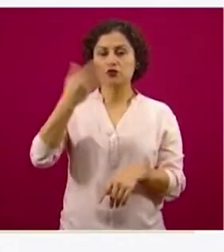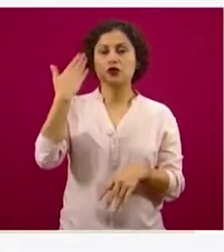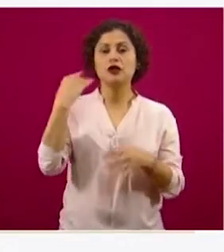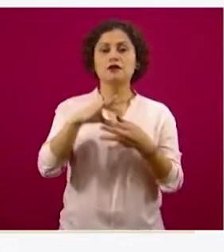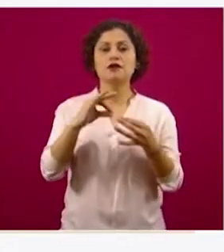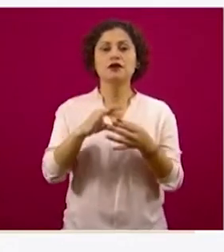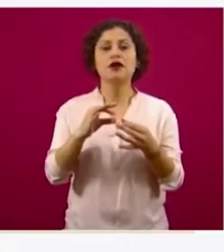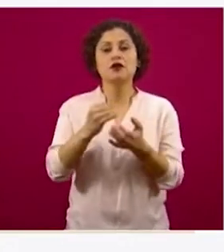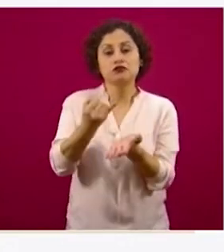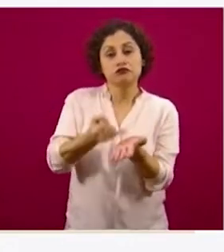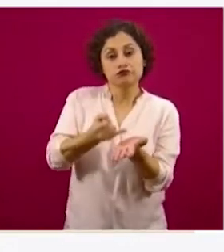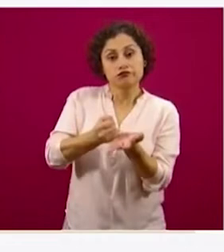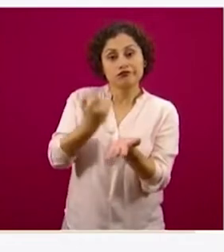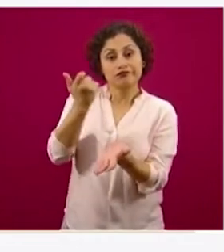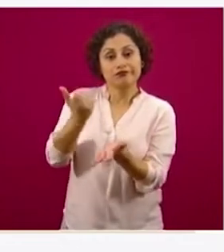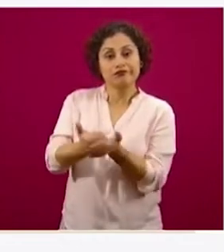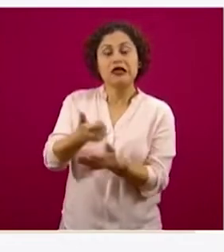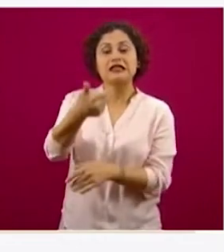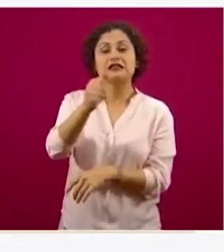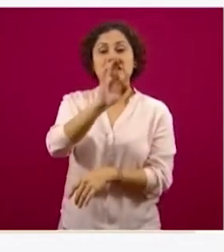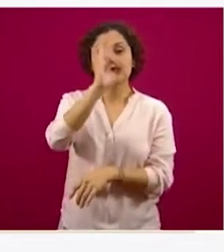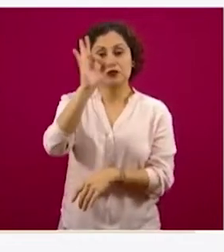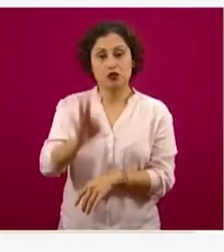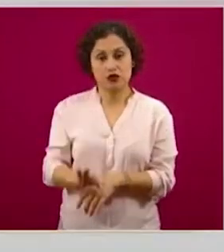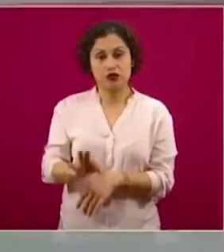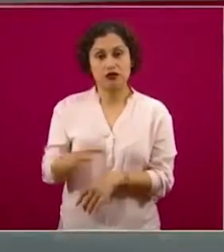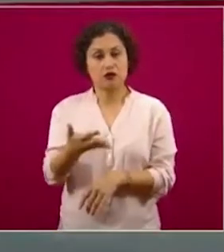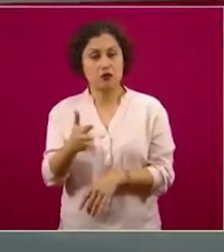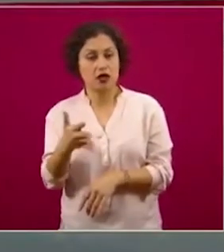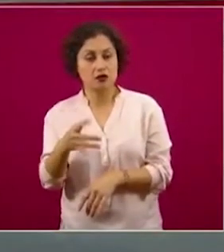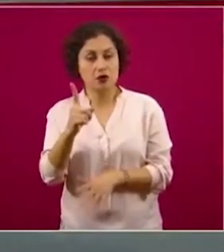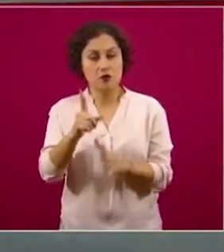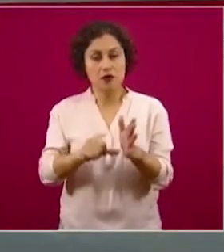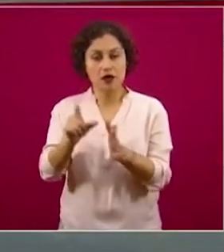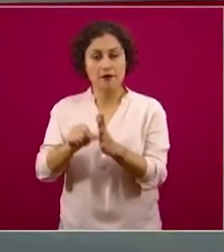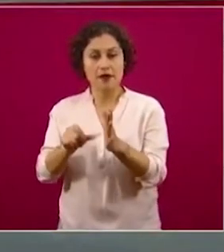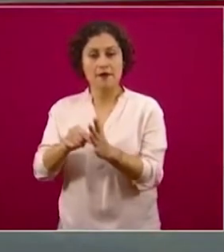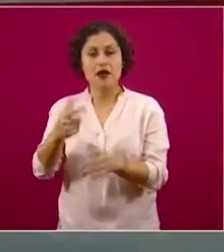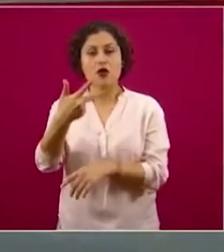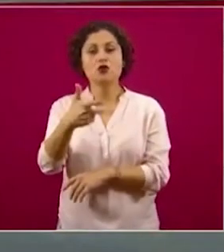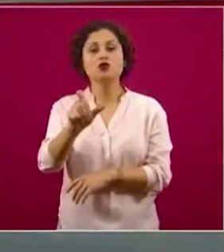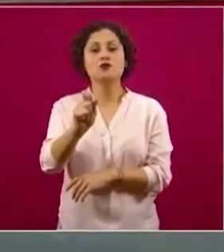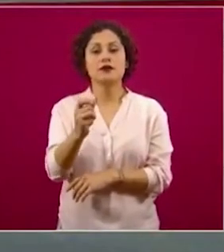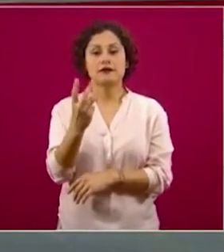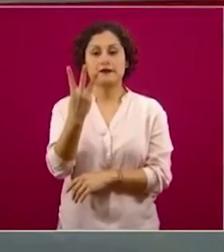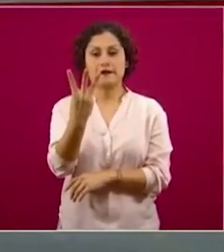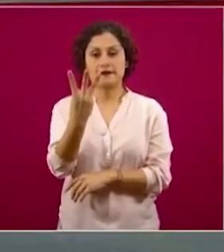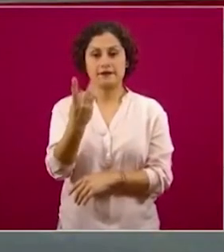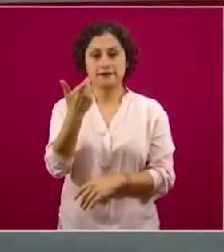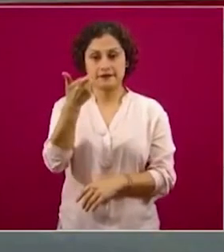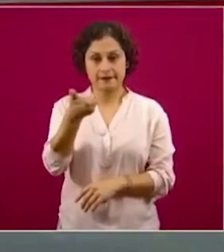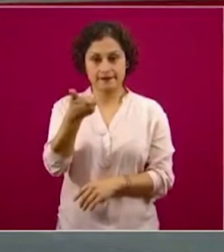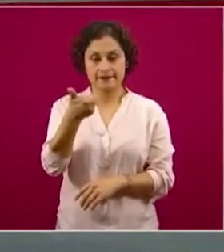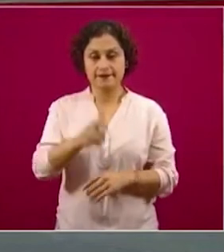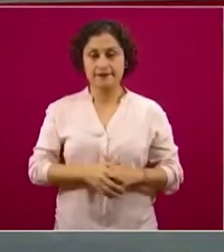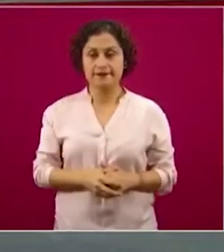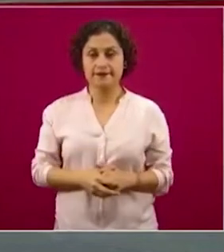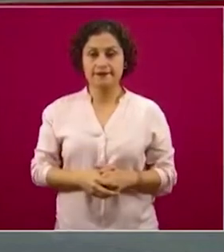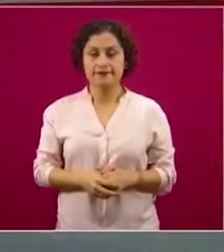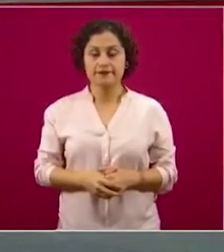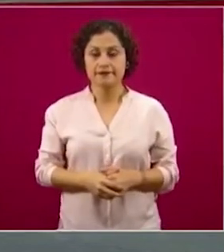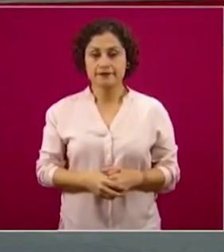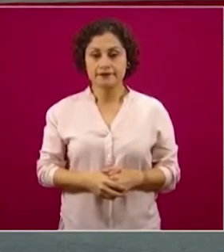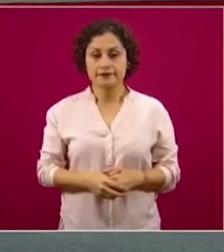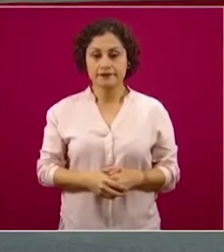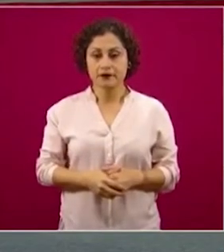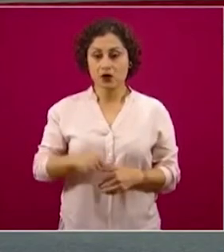66 % y 823 pesos mensuales la siguiente programa este